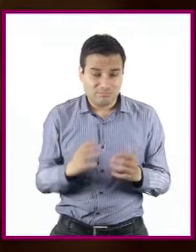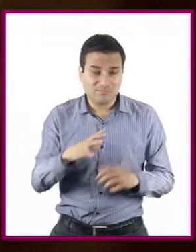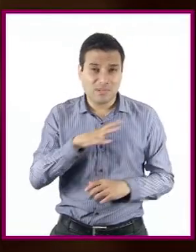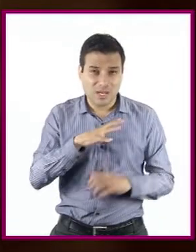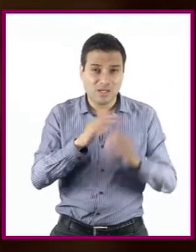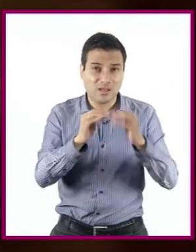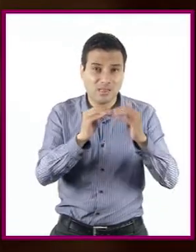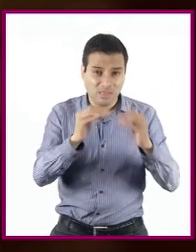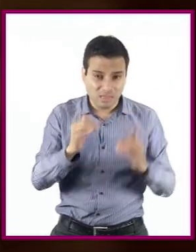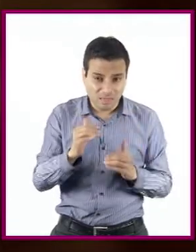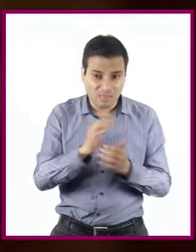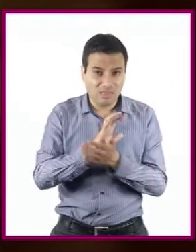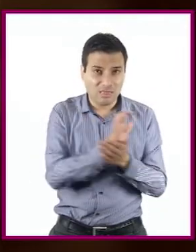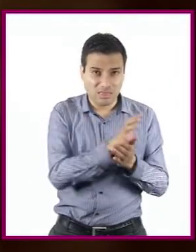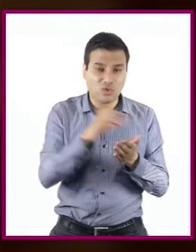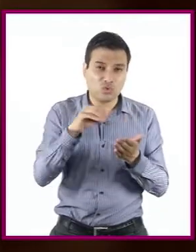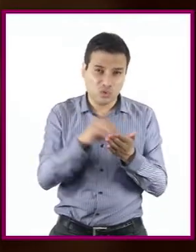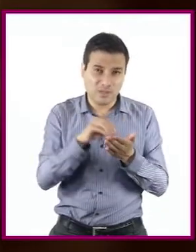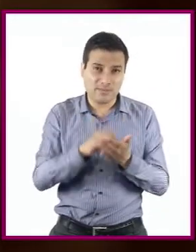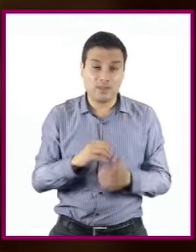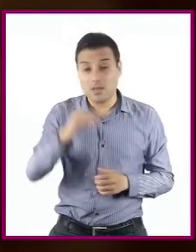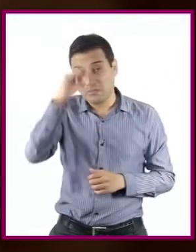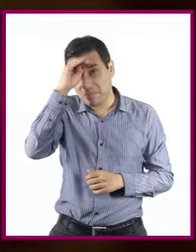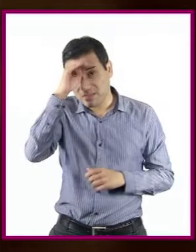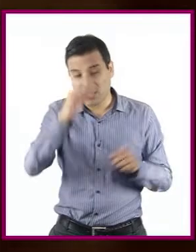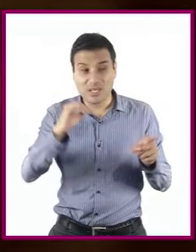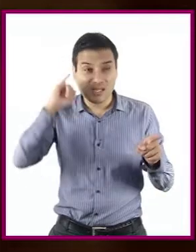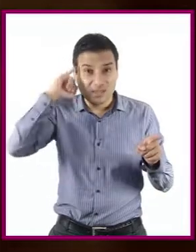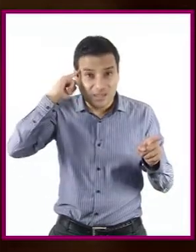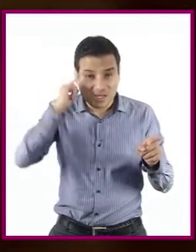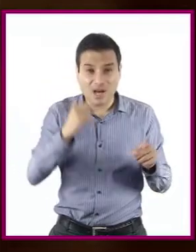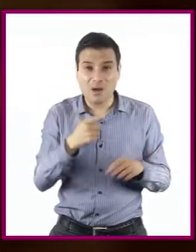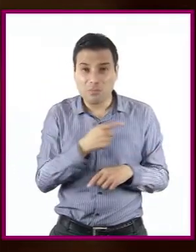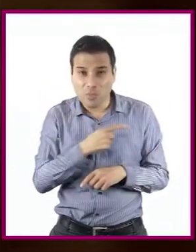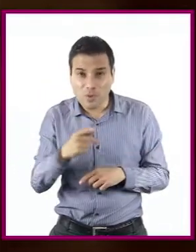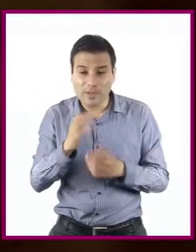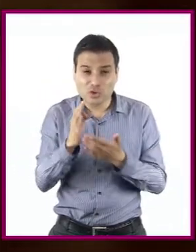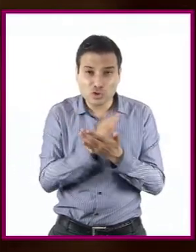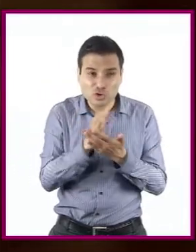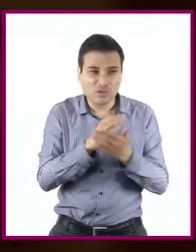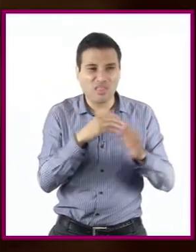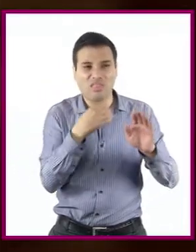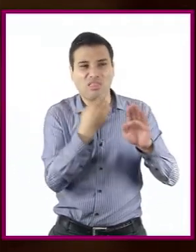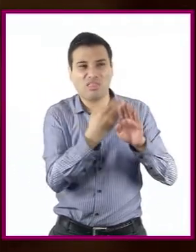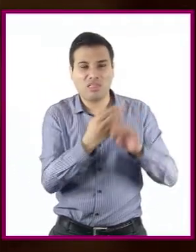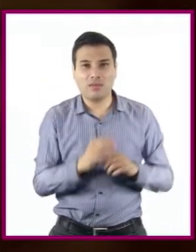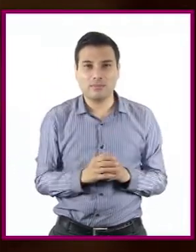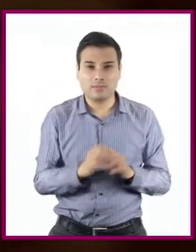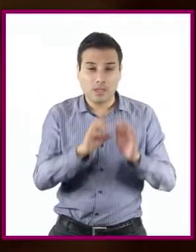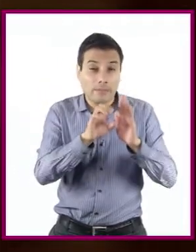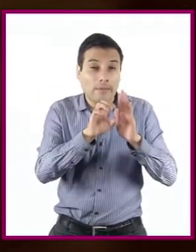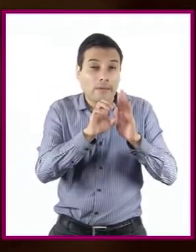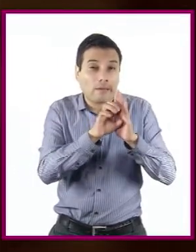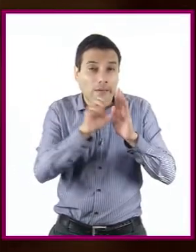la discriminación por ser indígena, pobre, de piel morena. Y esto empeora cuando se cruza con otras formas de discriminación como